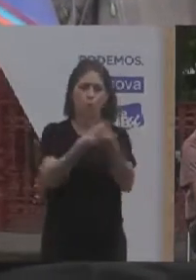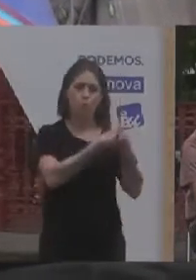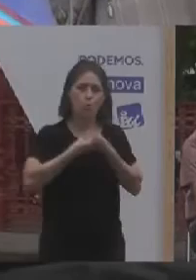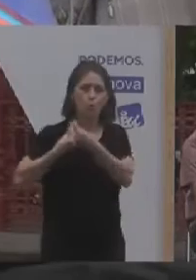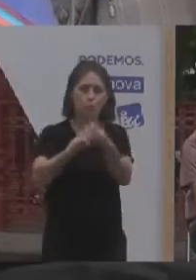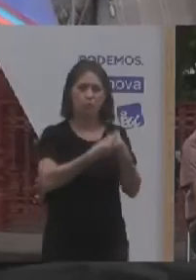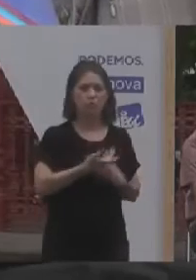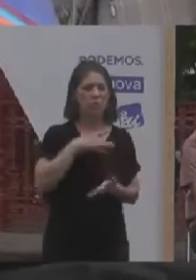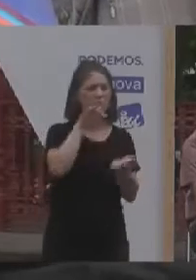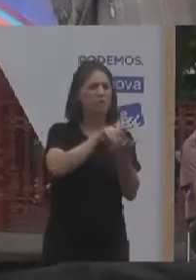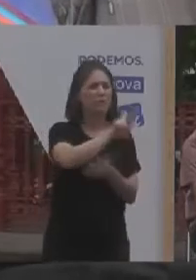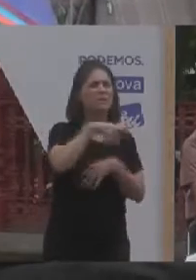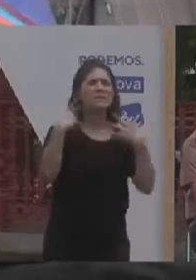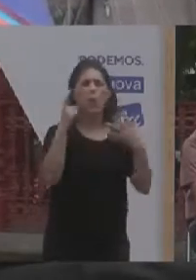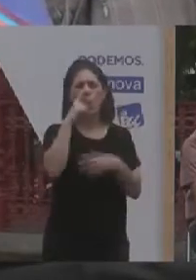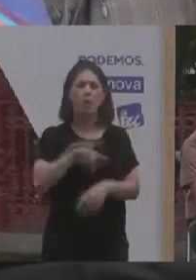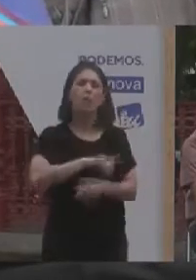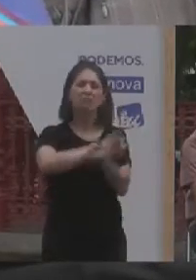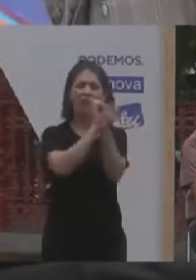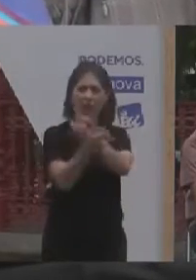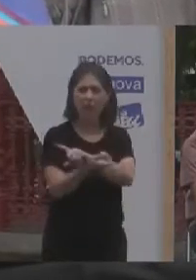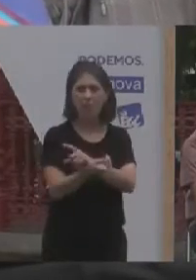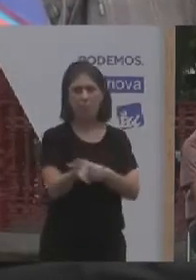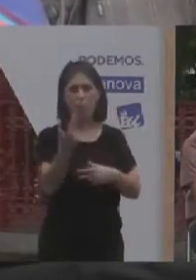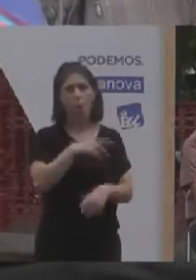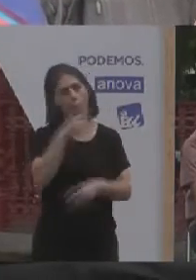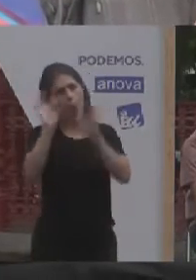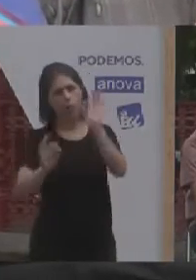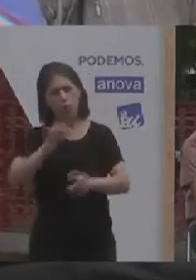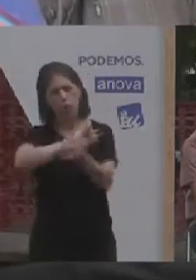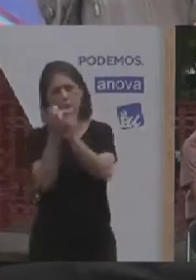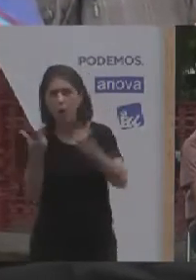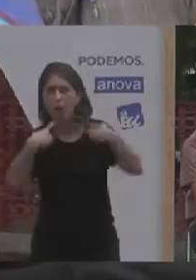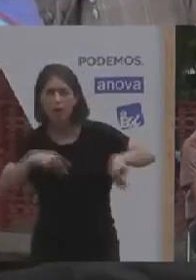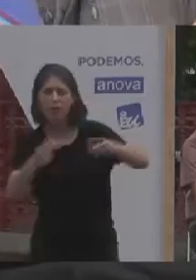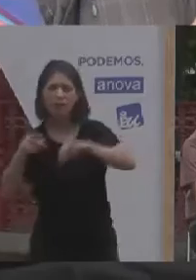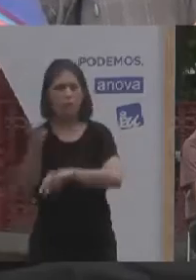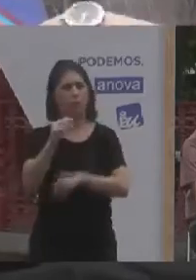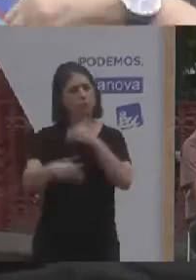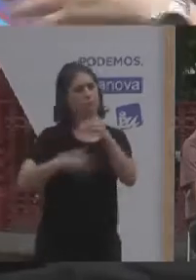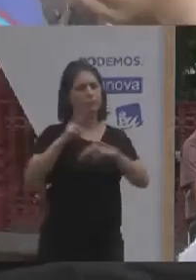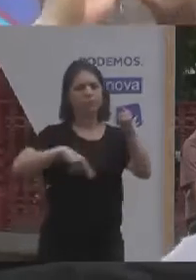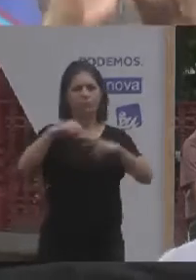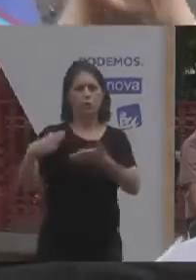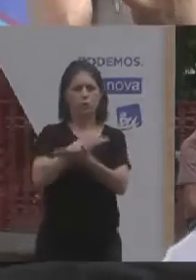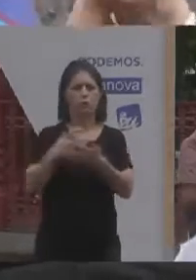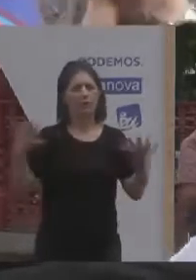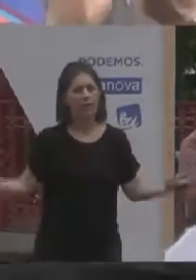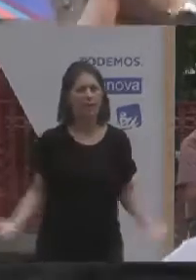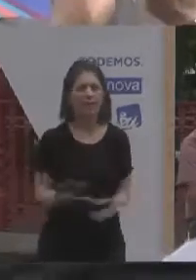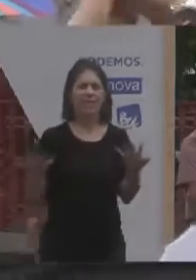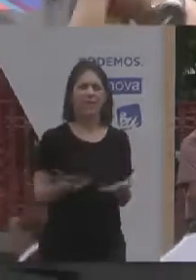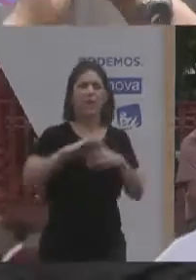non remata no 26 de xullo nin en outono. O cambio seguiremoslo construindo entre todas e todos. Moitas gracias, adiante hai